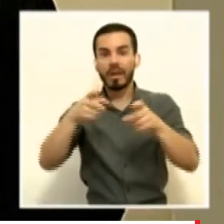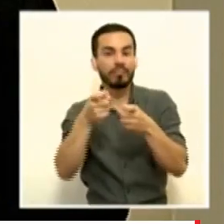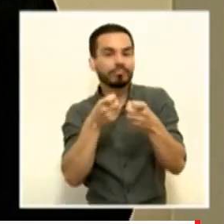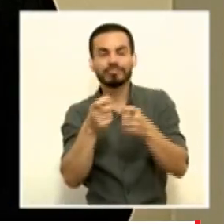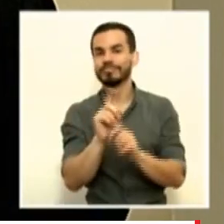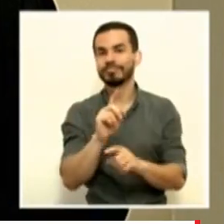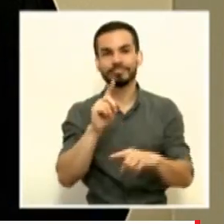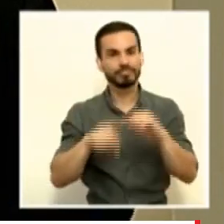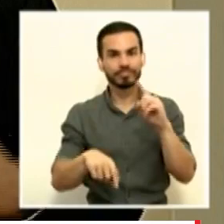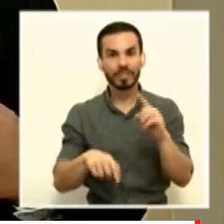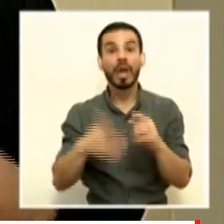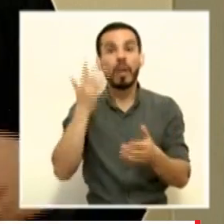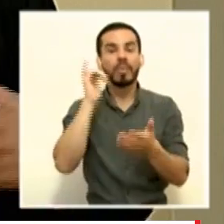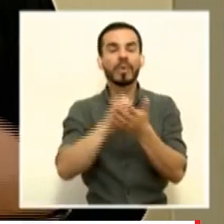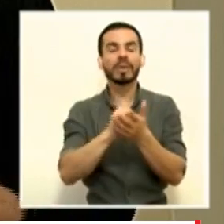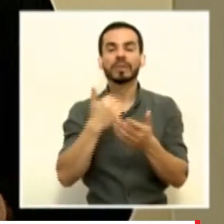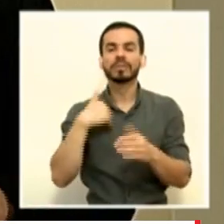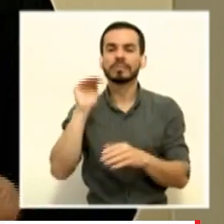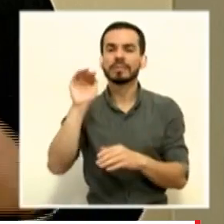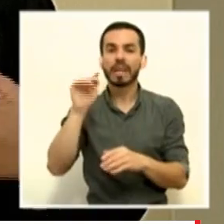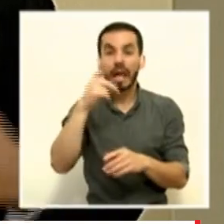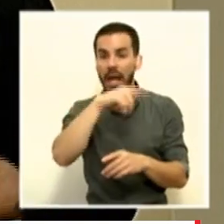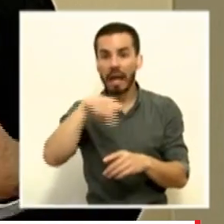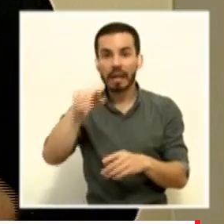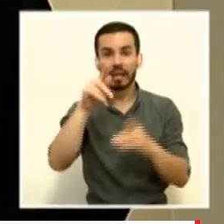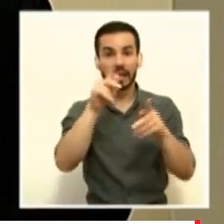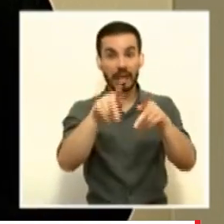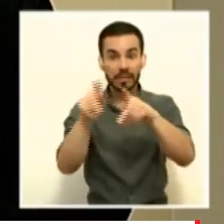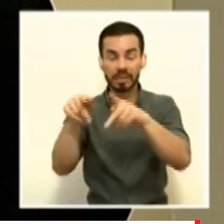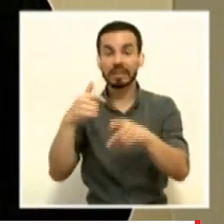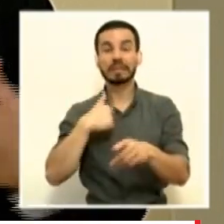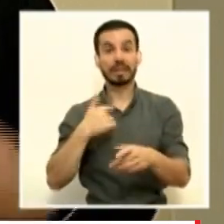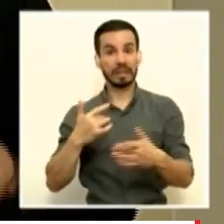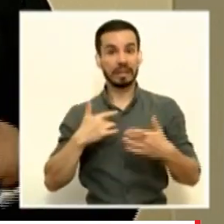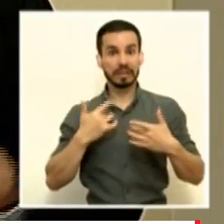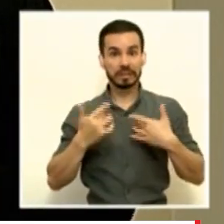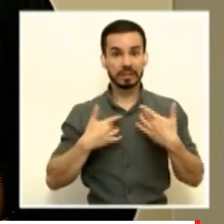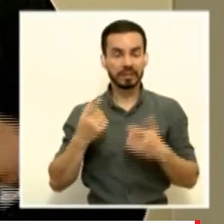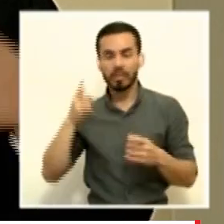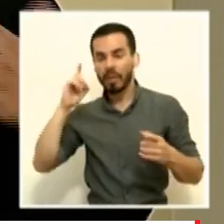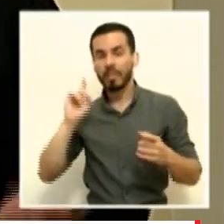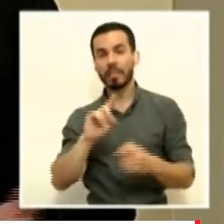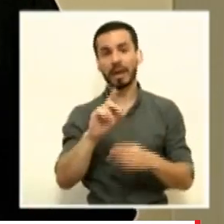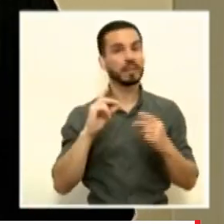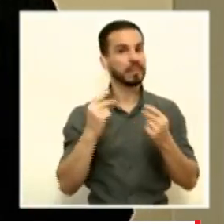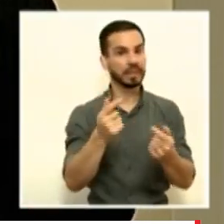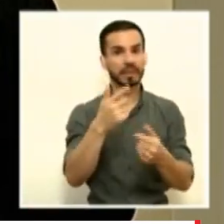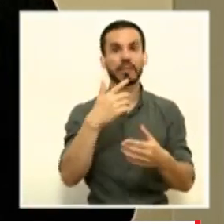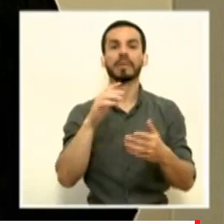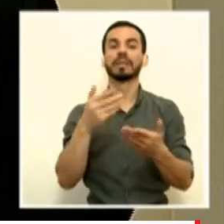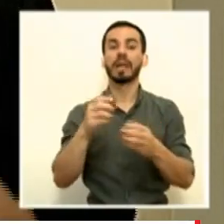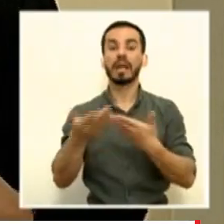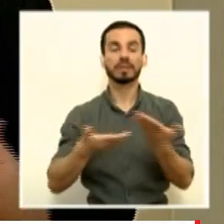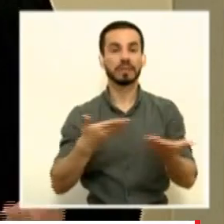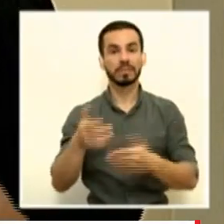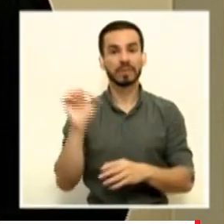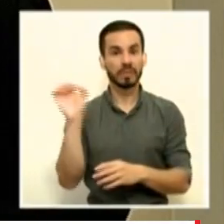De hecho, por eso es que nosotros hacemos un llamado a que la población acuda inmediatamente a los servicios de